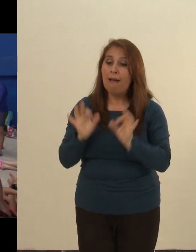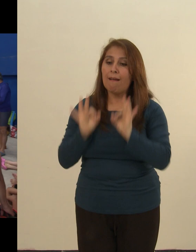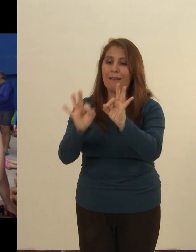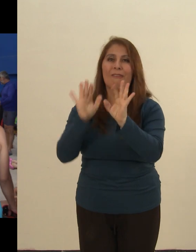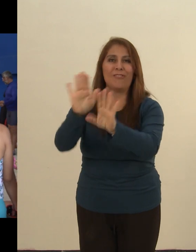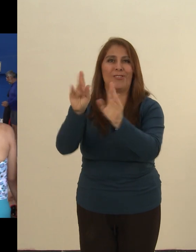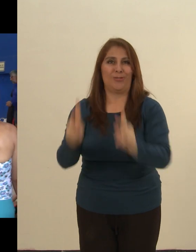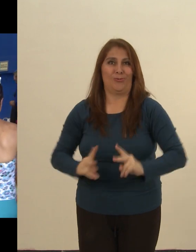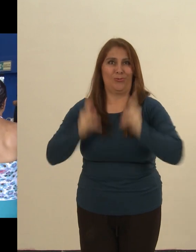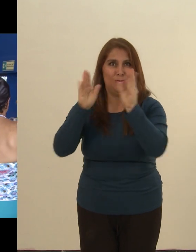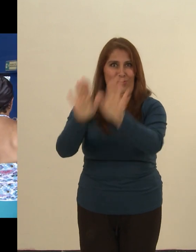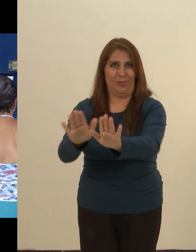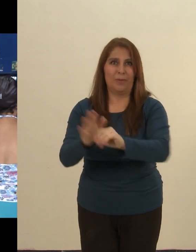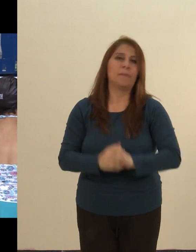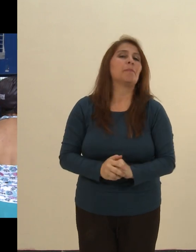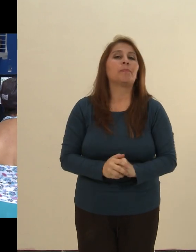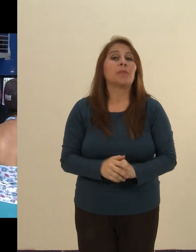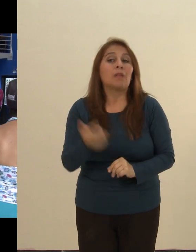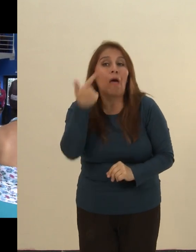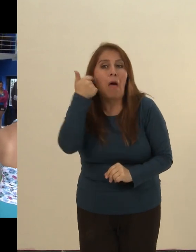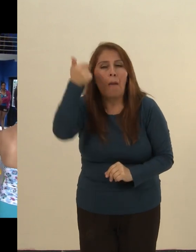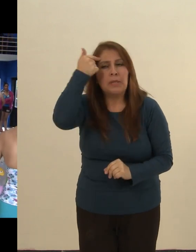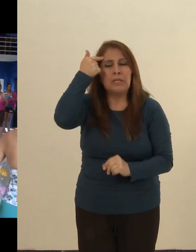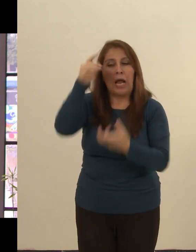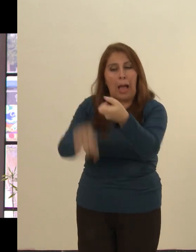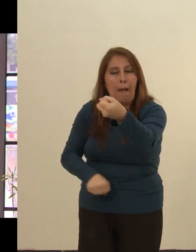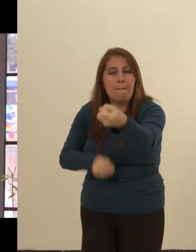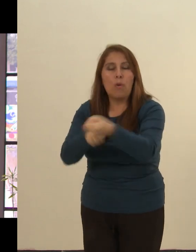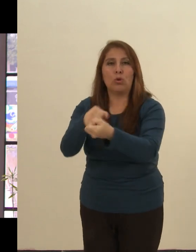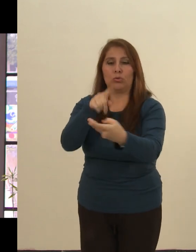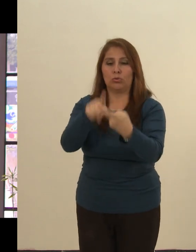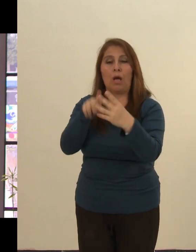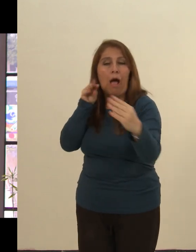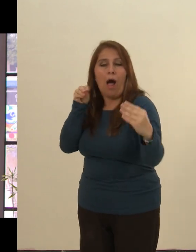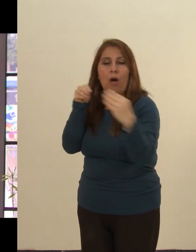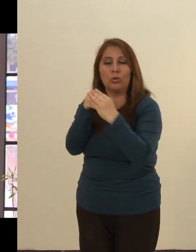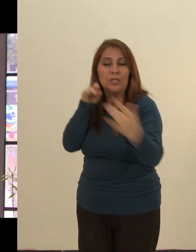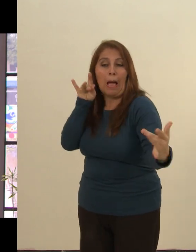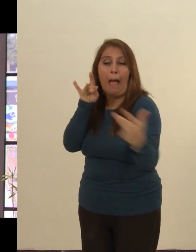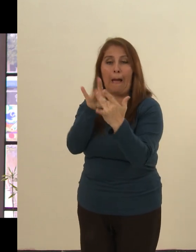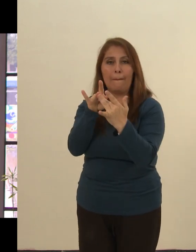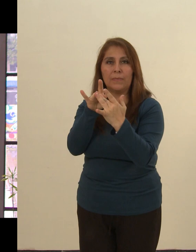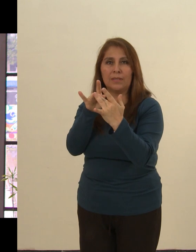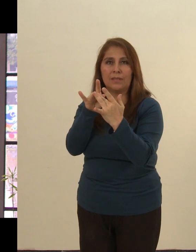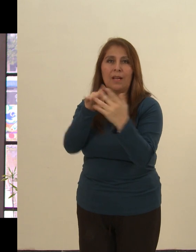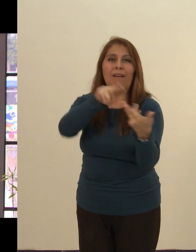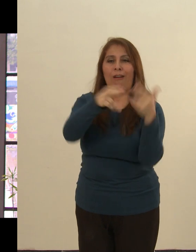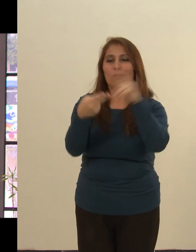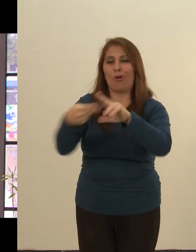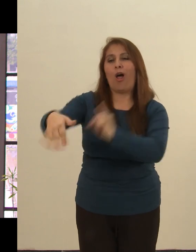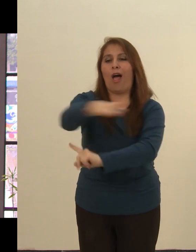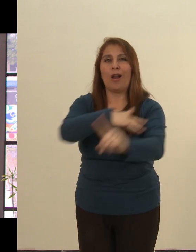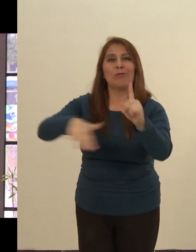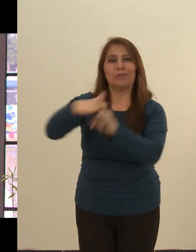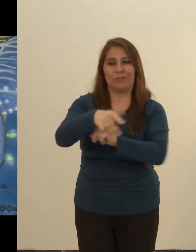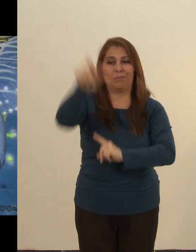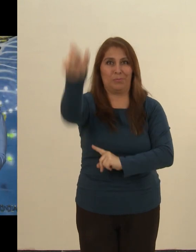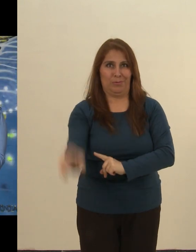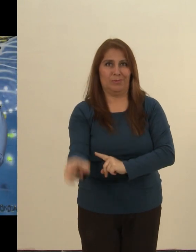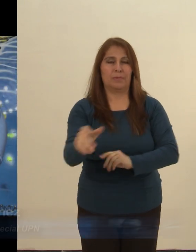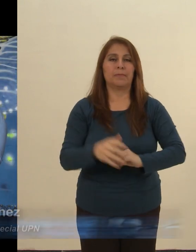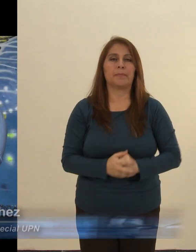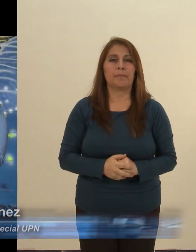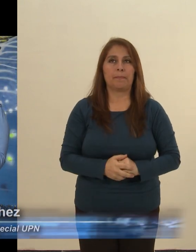su calidad de vida, donde se reconoce que hay que brindarle unos apoyos y unos ajustes razonables desde ese contexto particular.